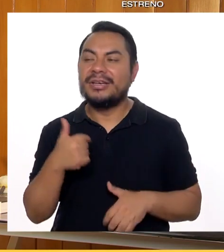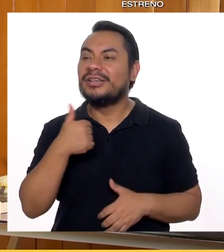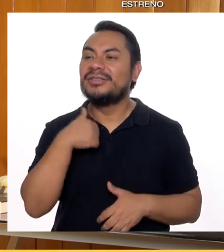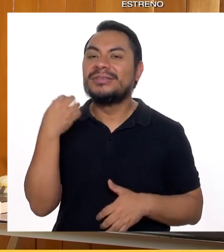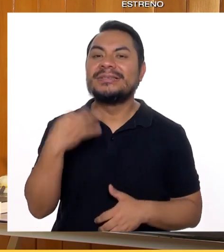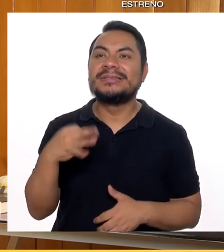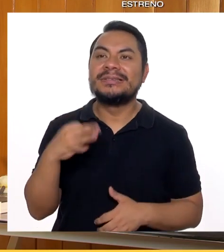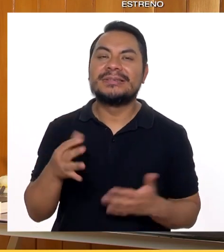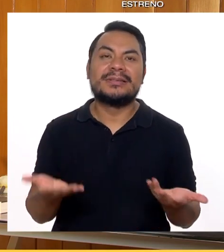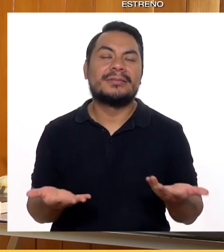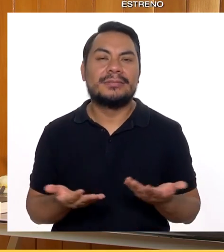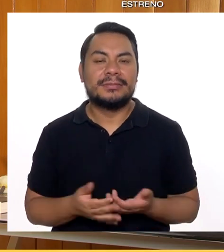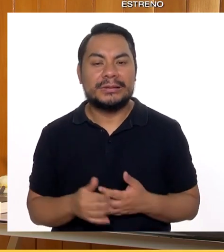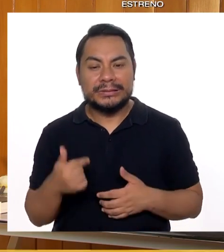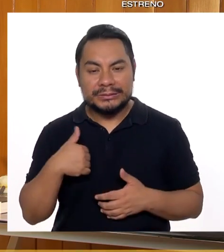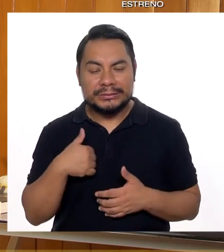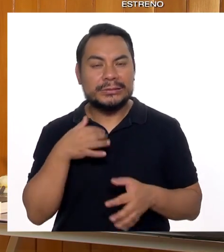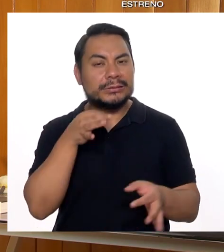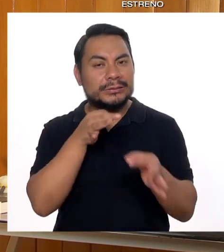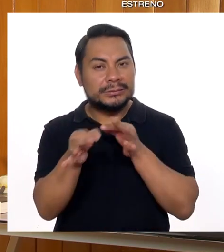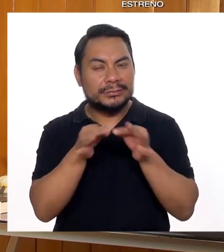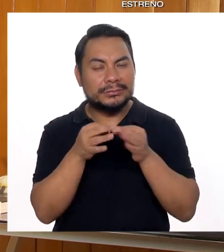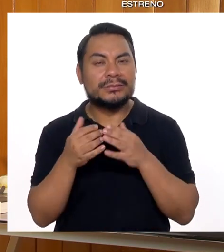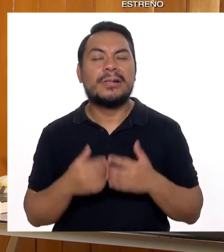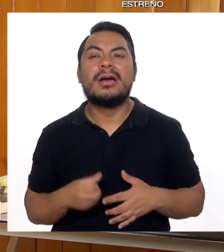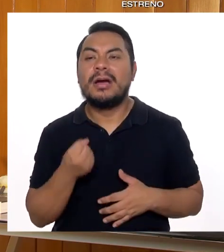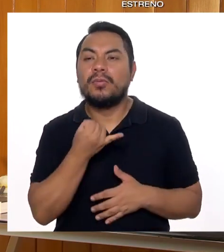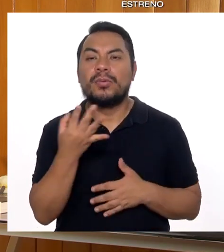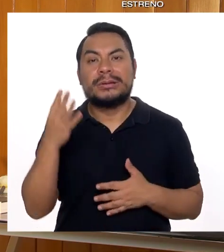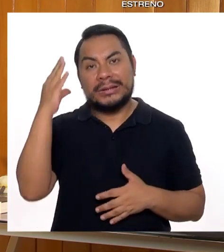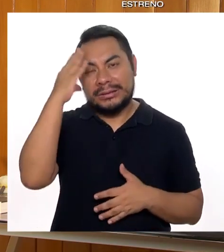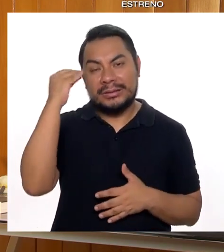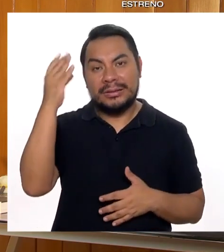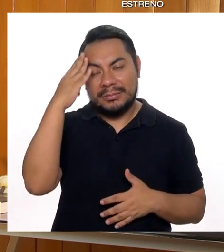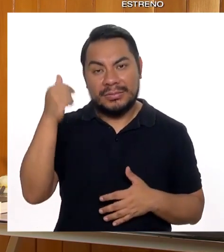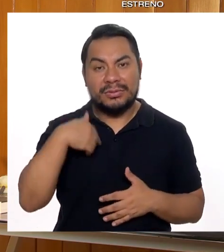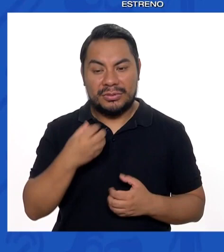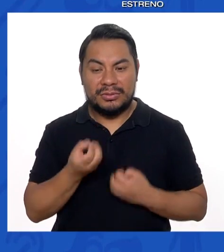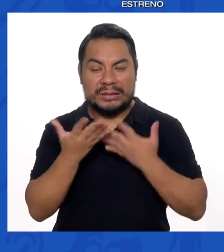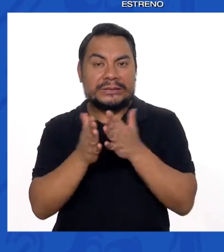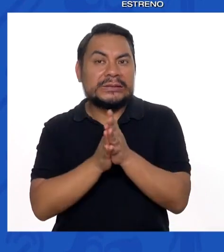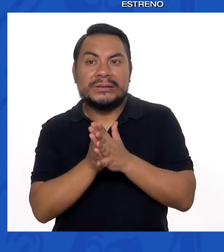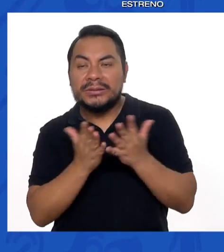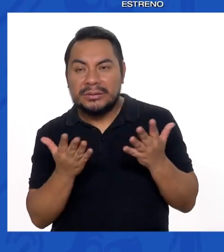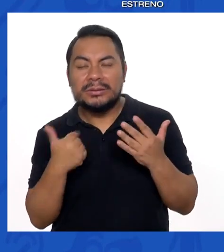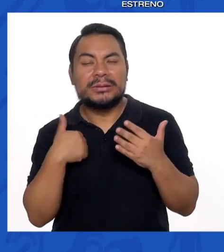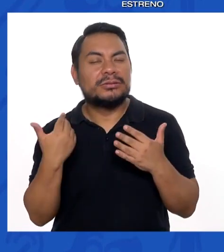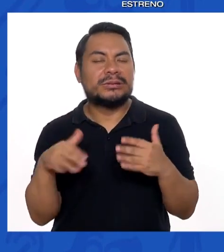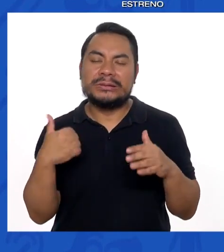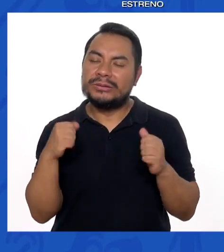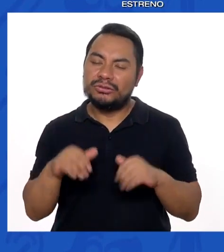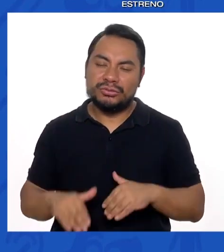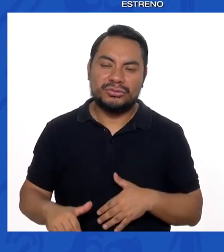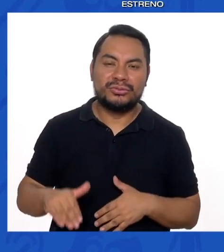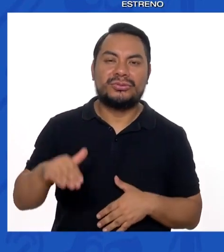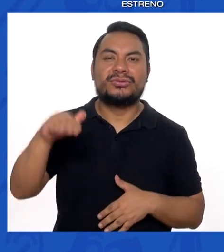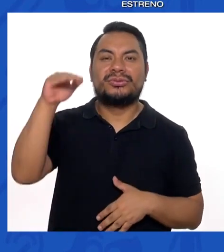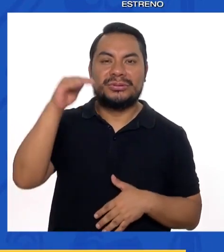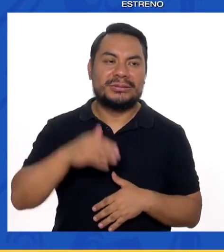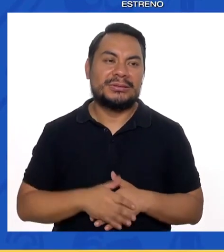Yo siempre como que explicaba alguna de las experiencias que he tenido por ansiedad, que es algo que me ha acompañado desde